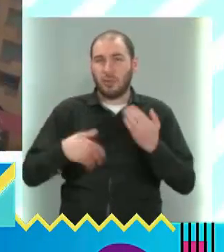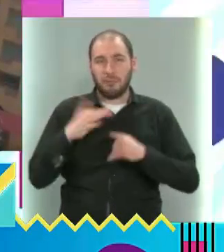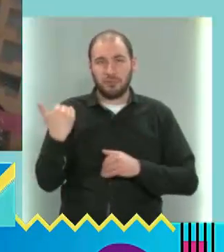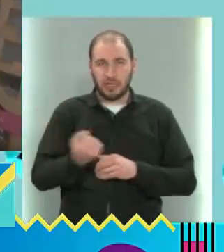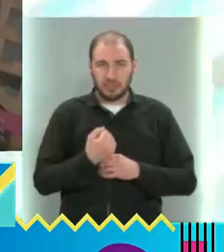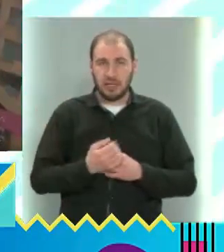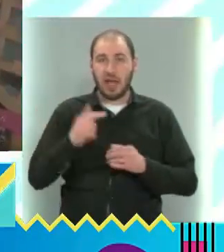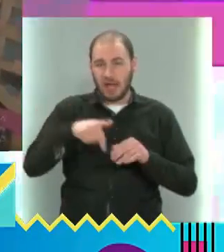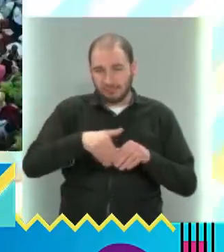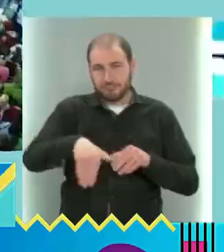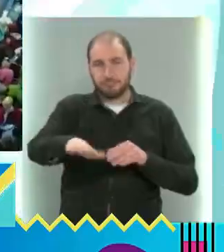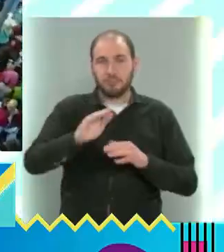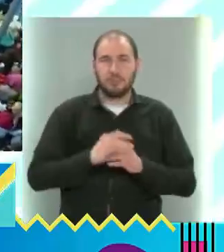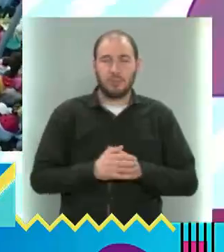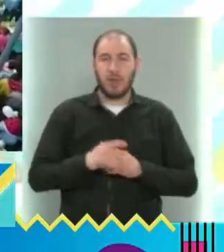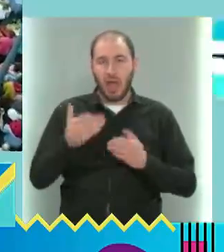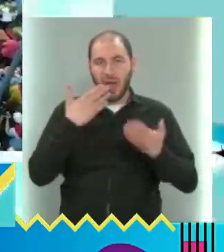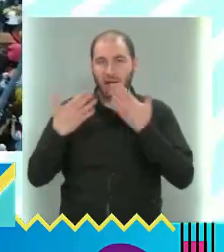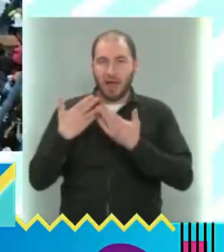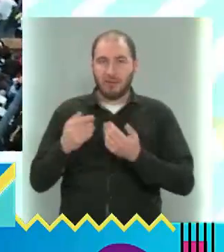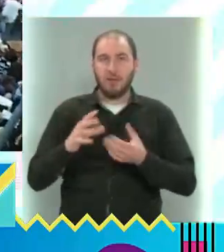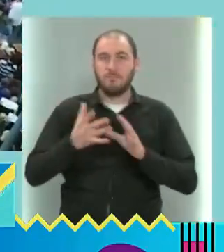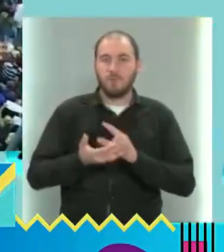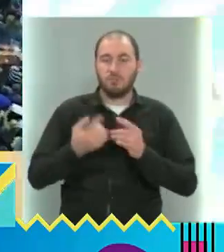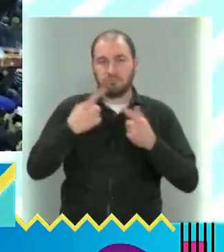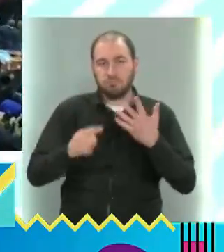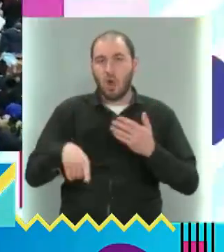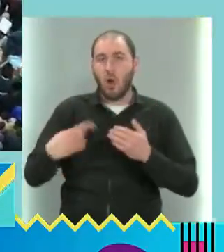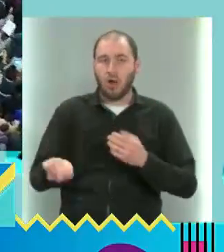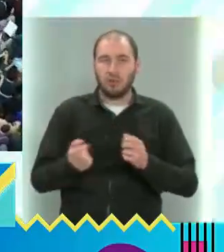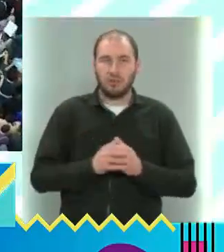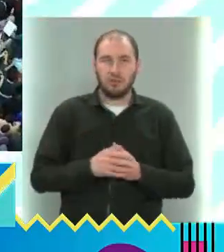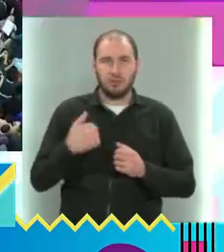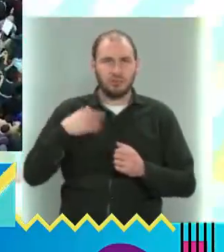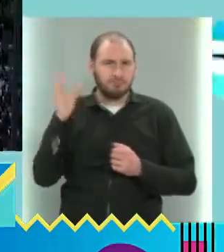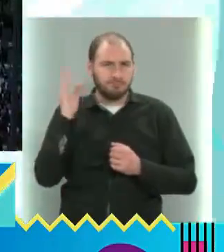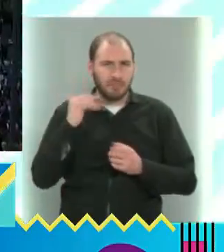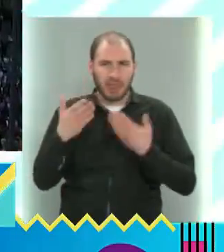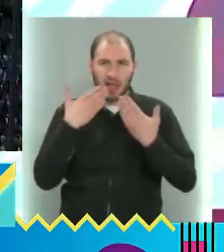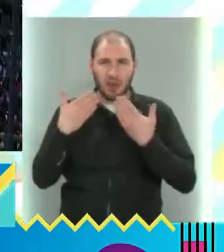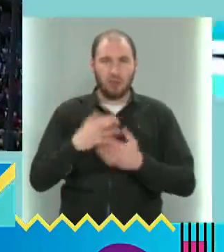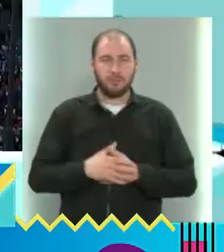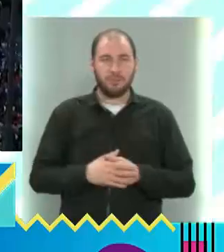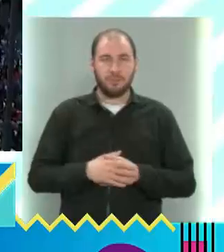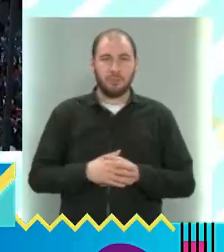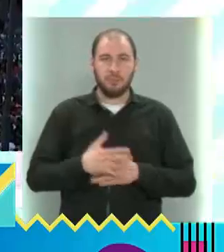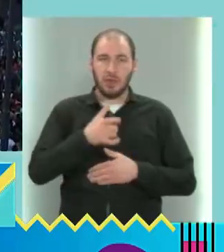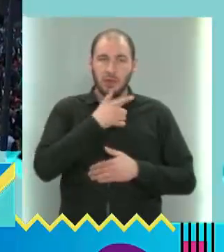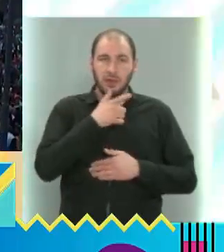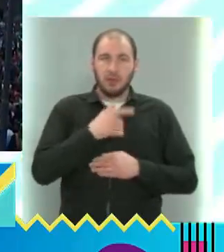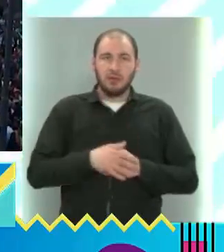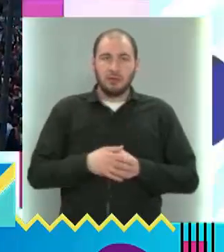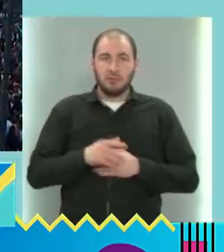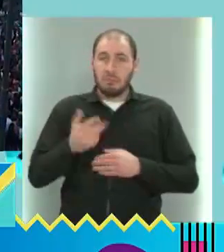fundamental. A partir de ahí, bueno, podemos conversar otras cosas, ¿no es cierto?, lo que yo estaba escuchando recién el diálogo, creo que